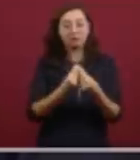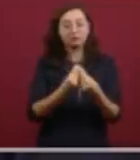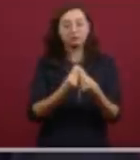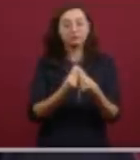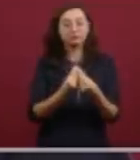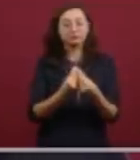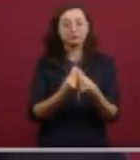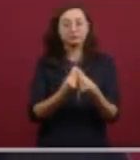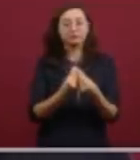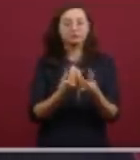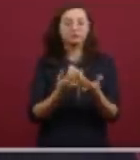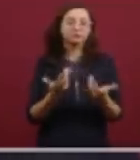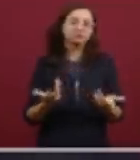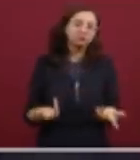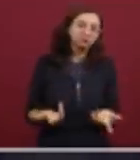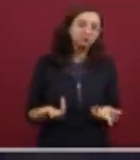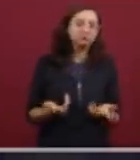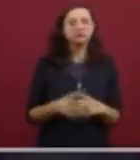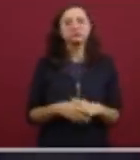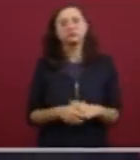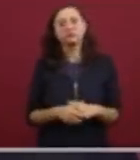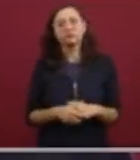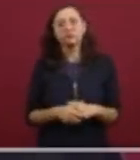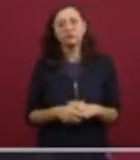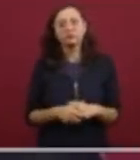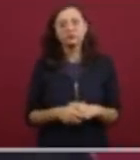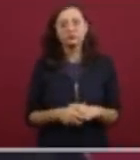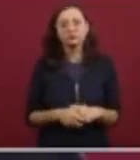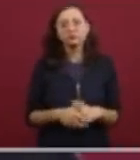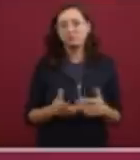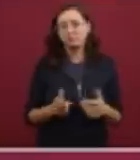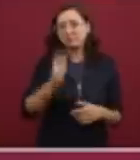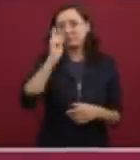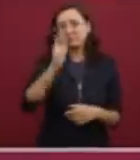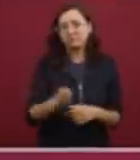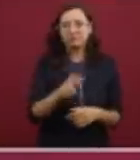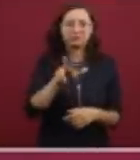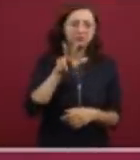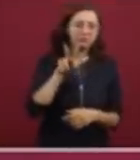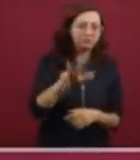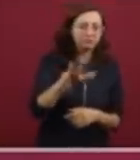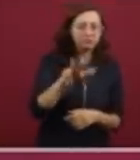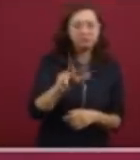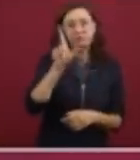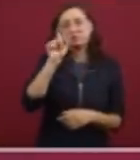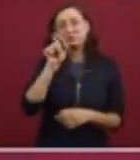de pues 18, 20 mil millones de pesos.